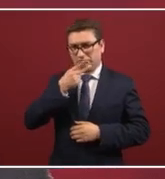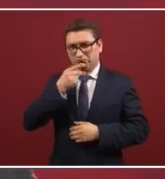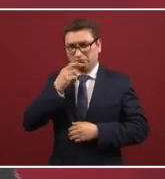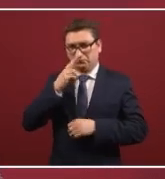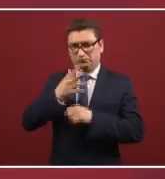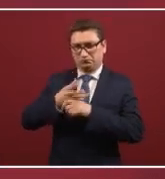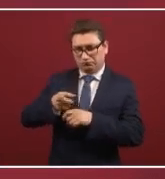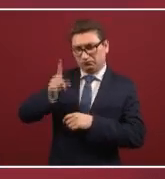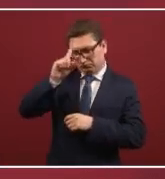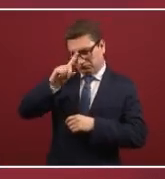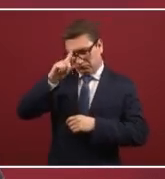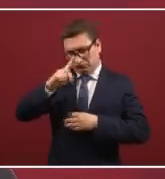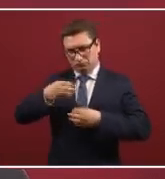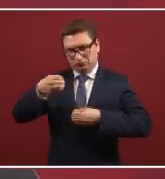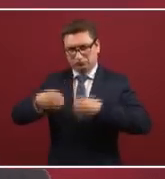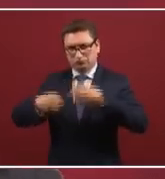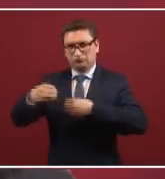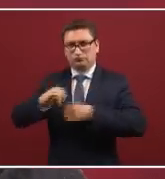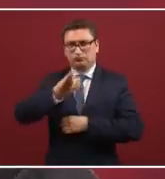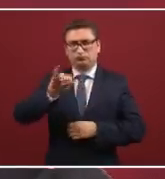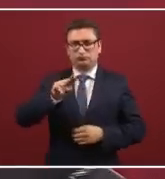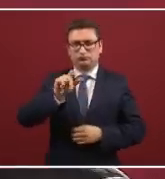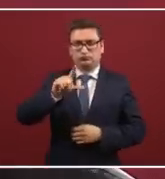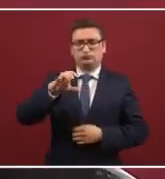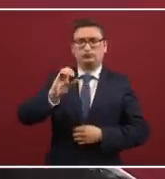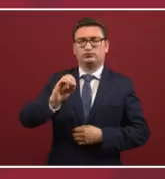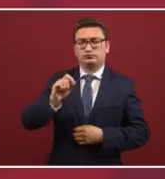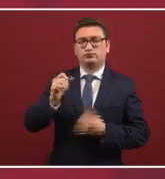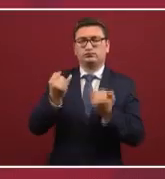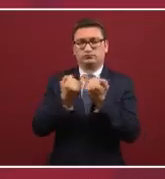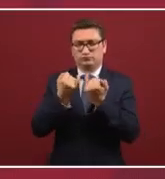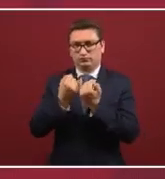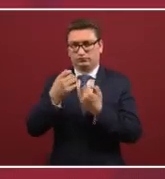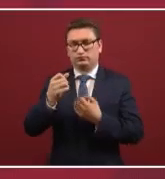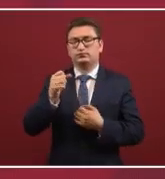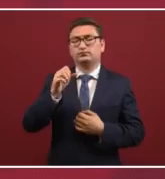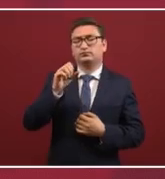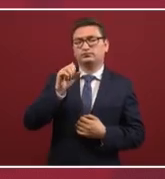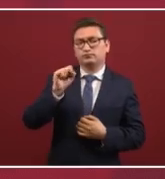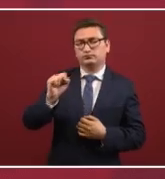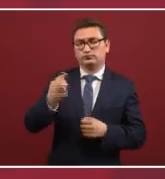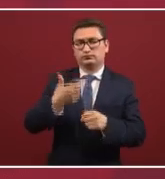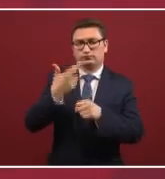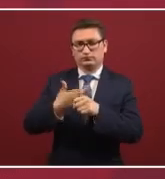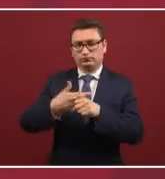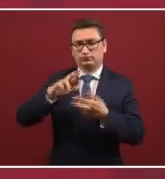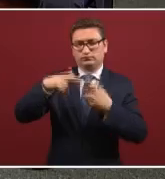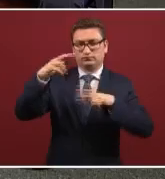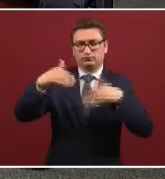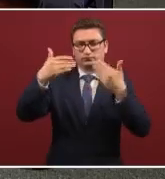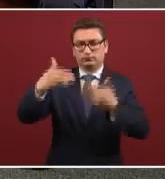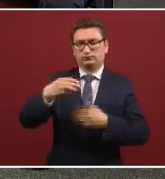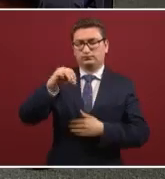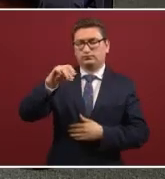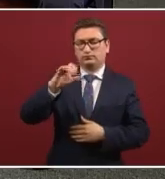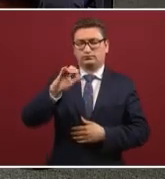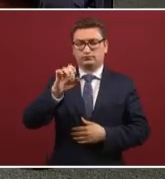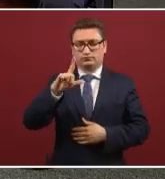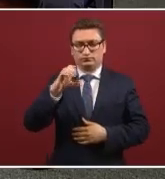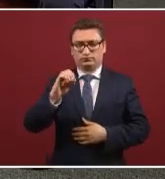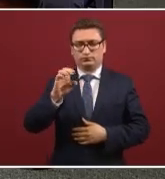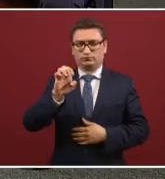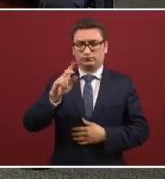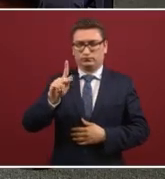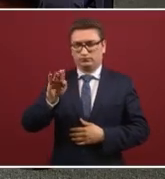Julio Scherer, el secretario de Relaciones Exteriores Marcelo Ebrard, la secretaria de Economía